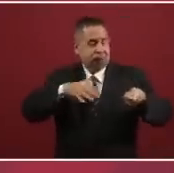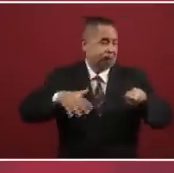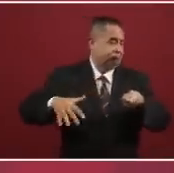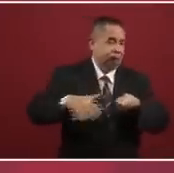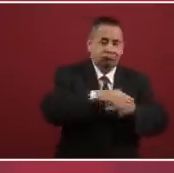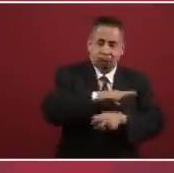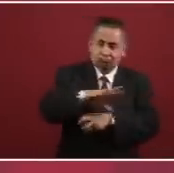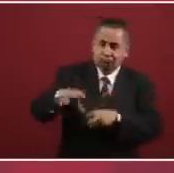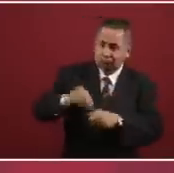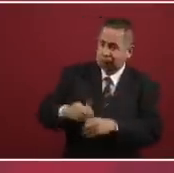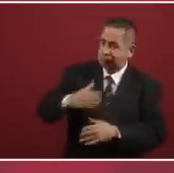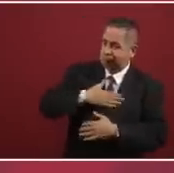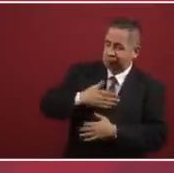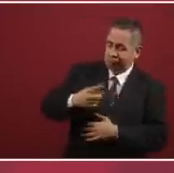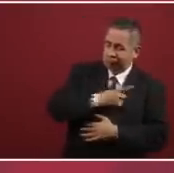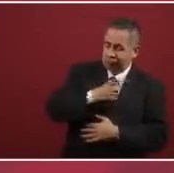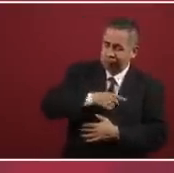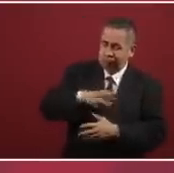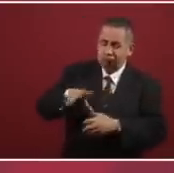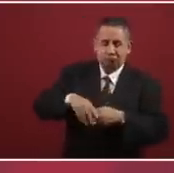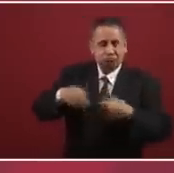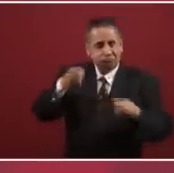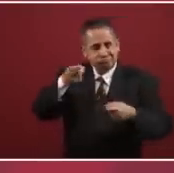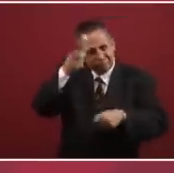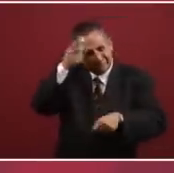para mí solito